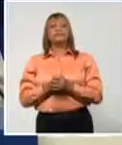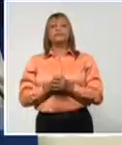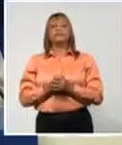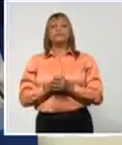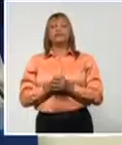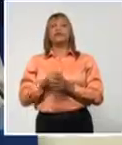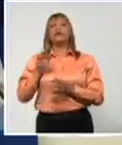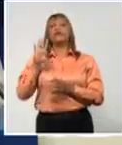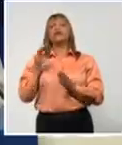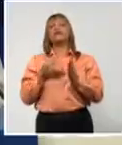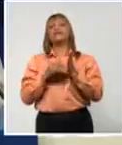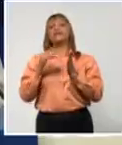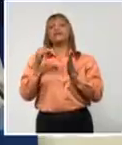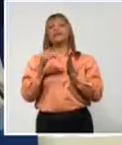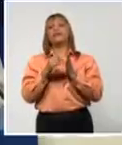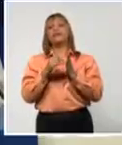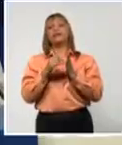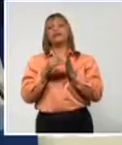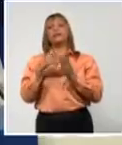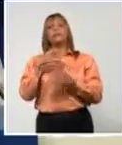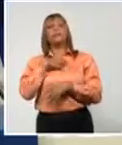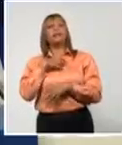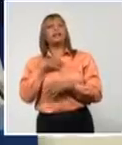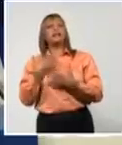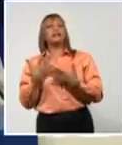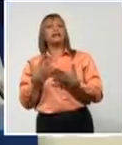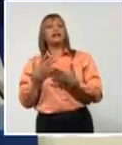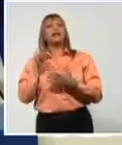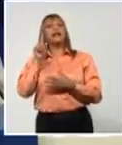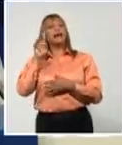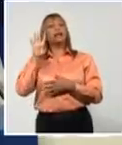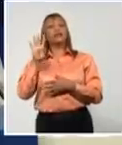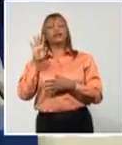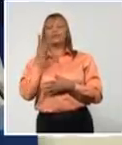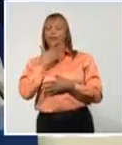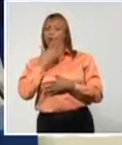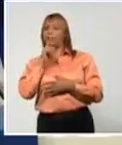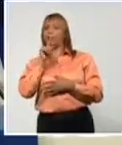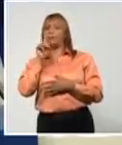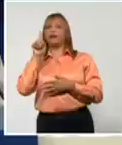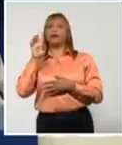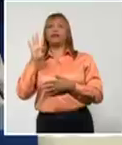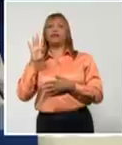4 millones pertenecen, 14.000, no, 14 millones, 4,